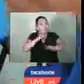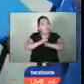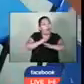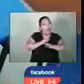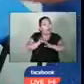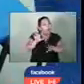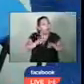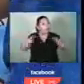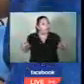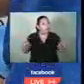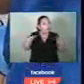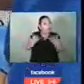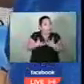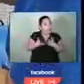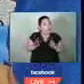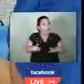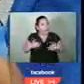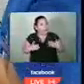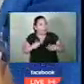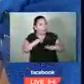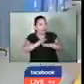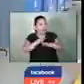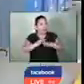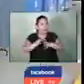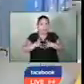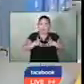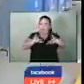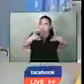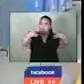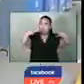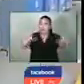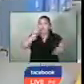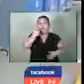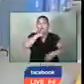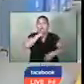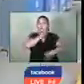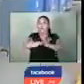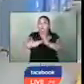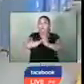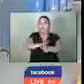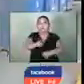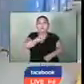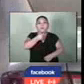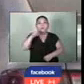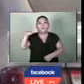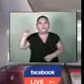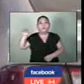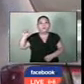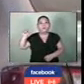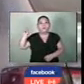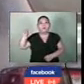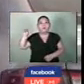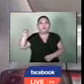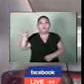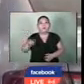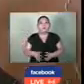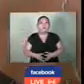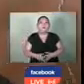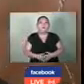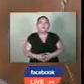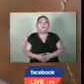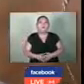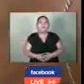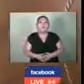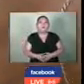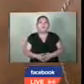de aglomeraciones y evitar que los casos sigan aumentando. Este es un informe de Dani Guarita para Noticiero Hechos.